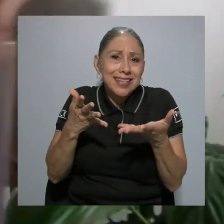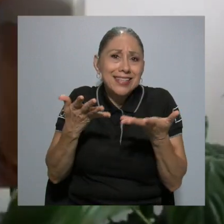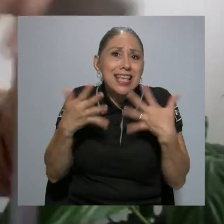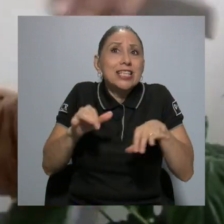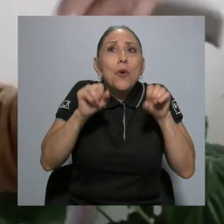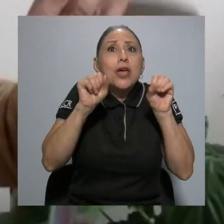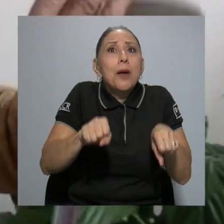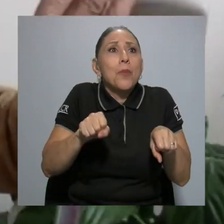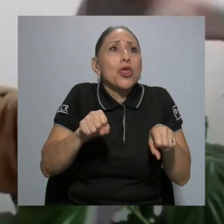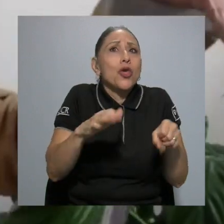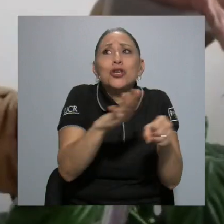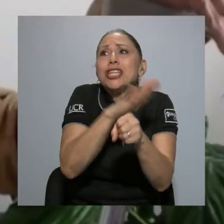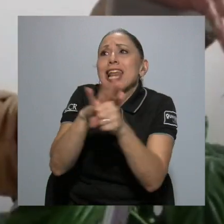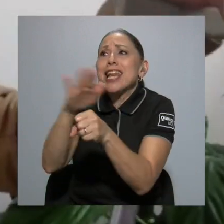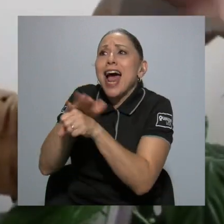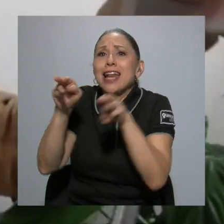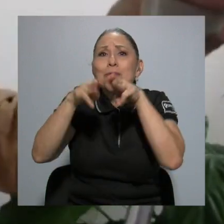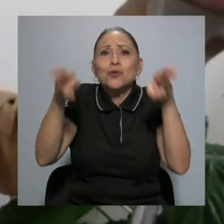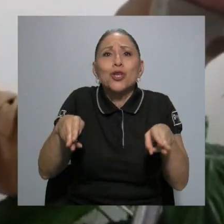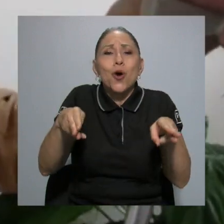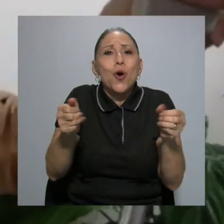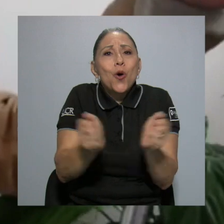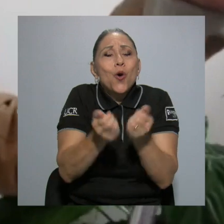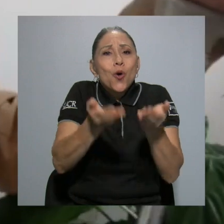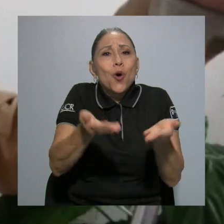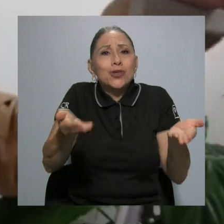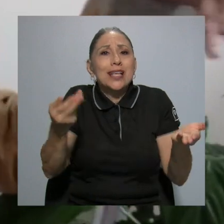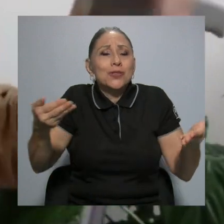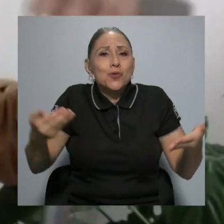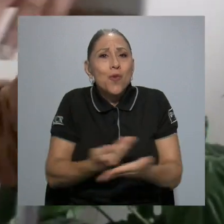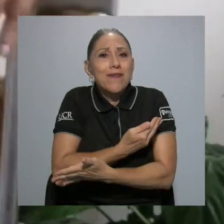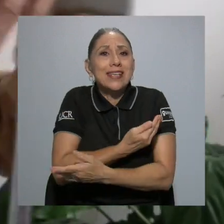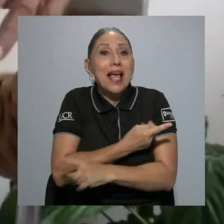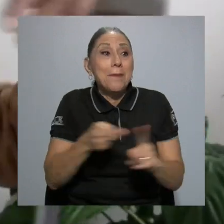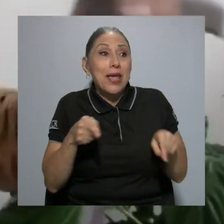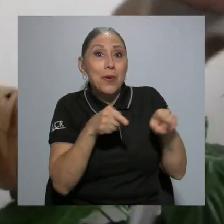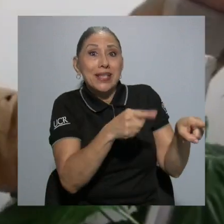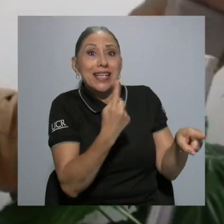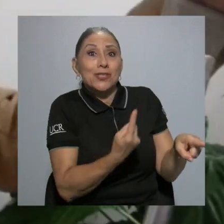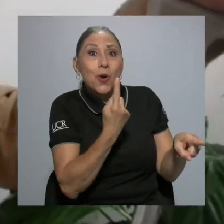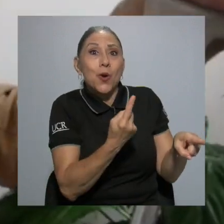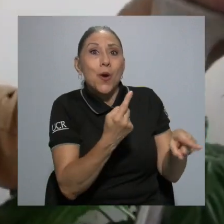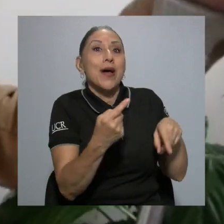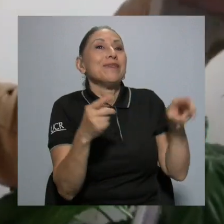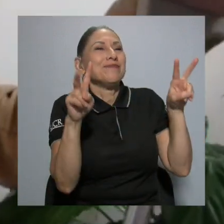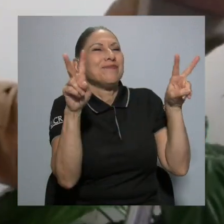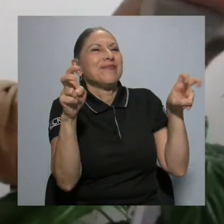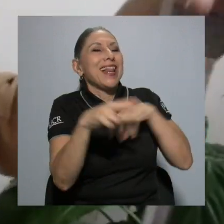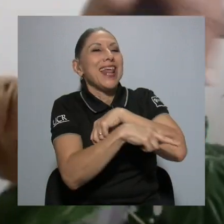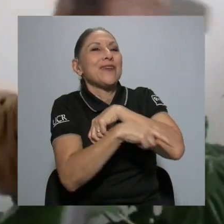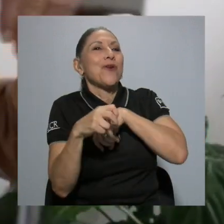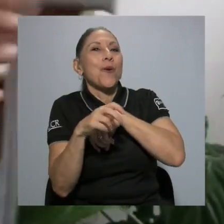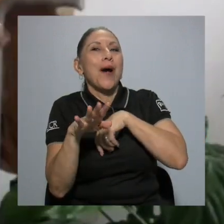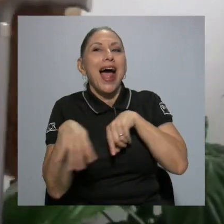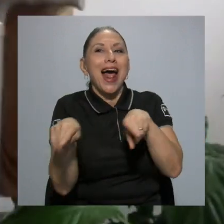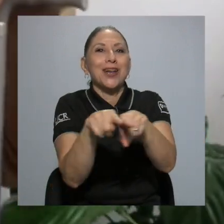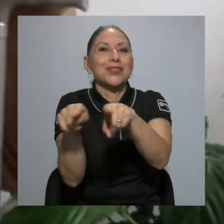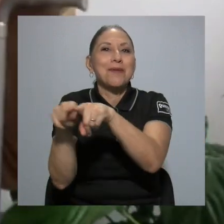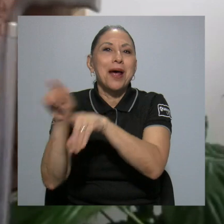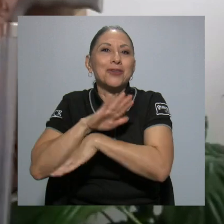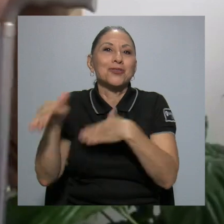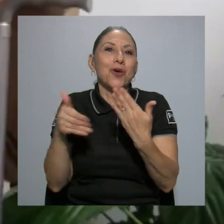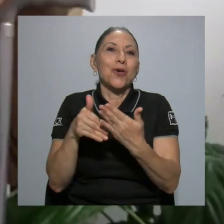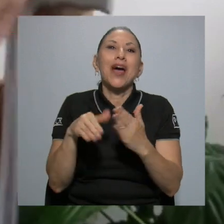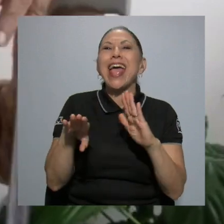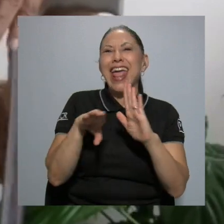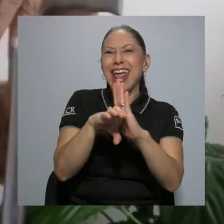llenar el museo de cosas nuevas. Pero este solo le roba a sus hermanos todo el capital, ¿no? Es como